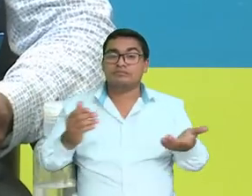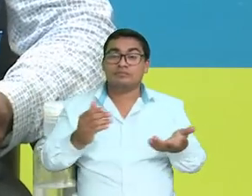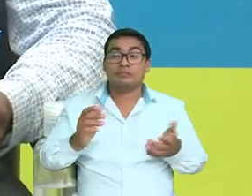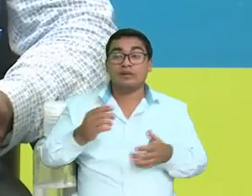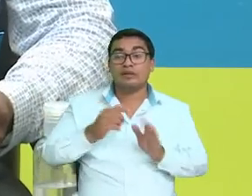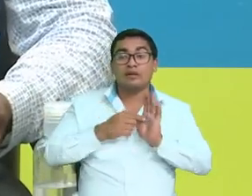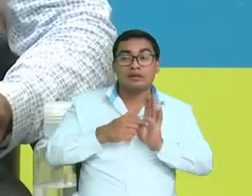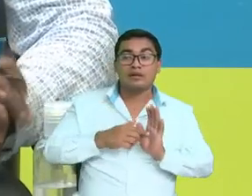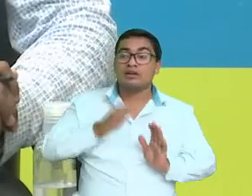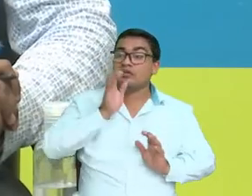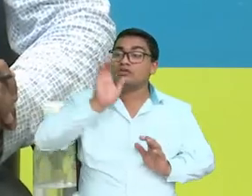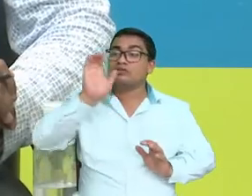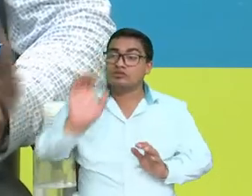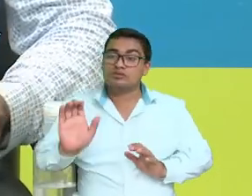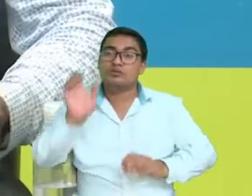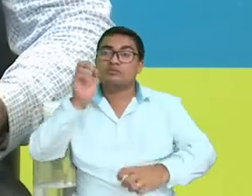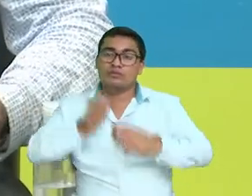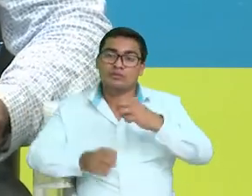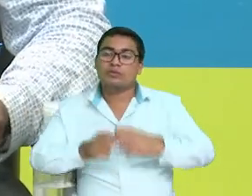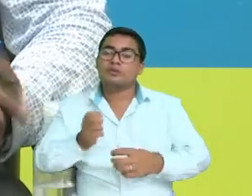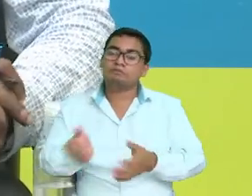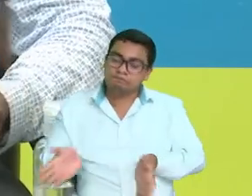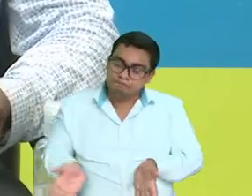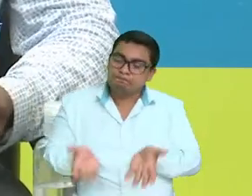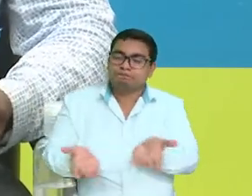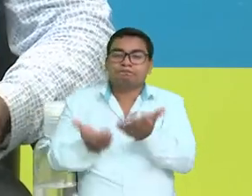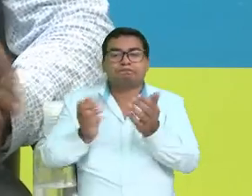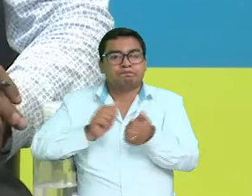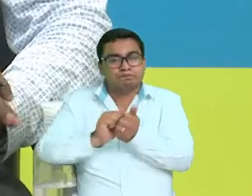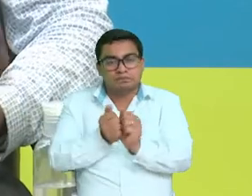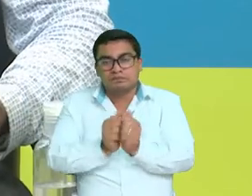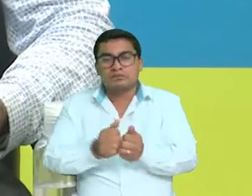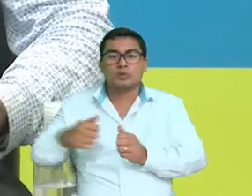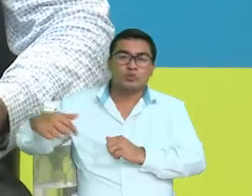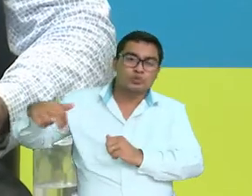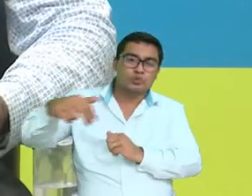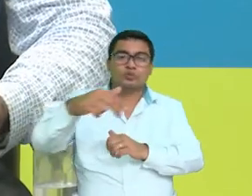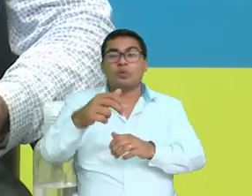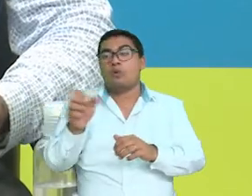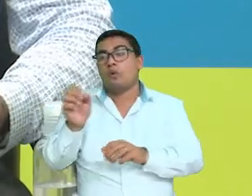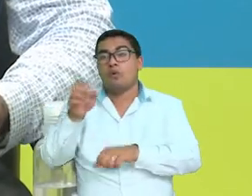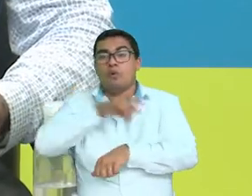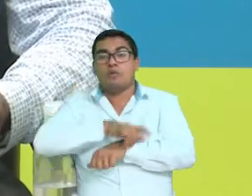este problema, pues pueda incentivarlo al deporte, a la caminata, o buscar